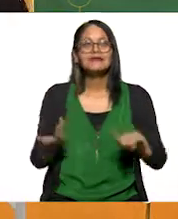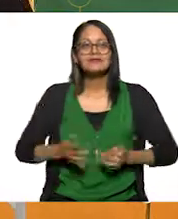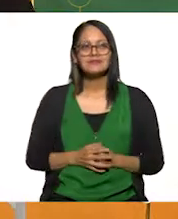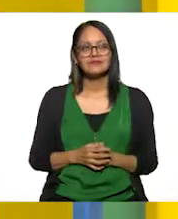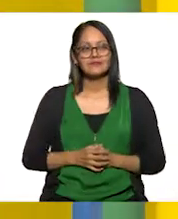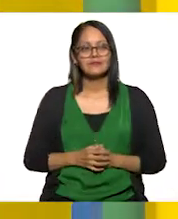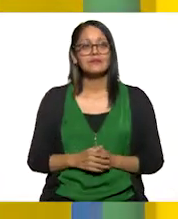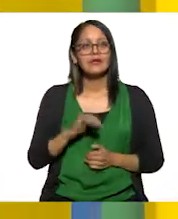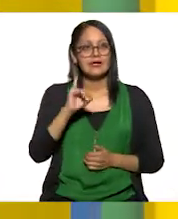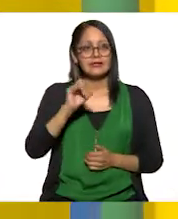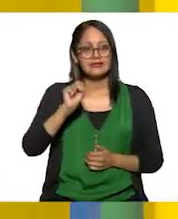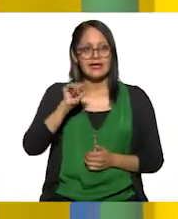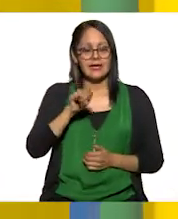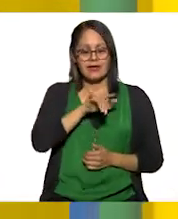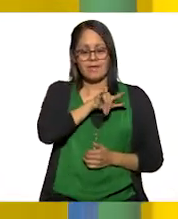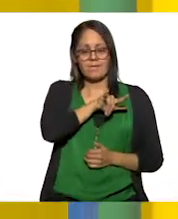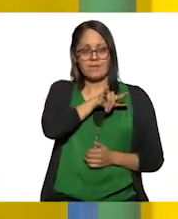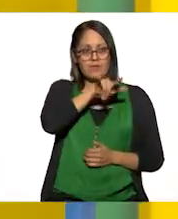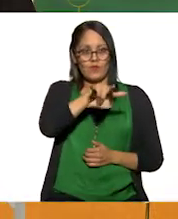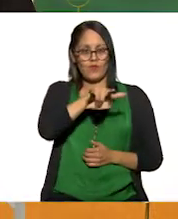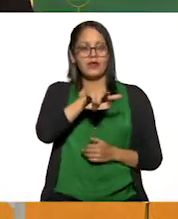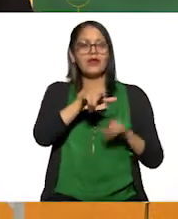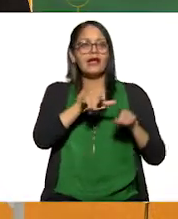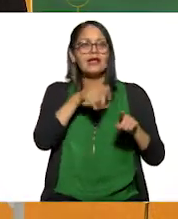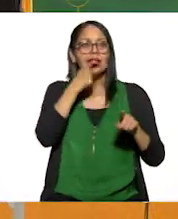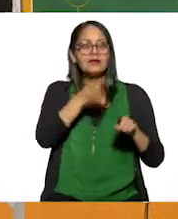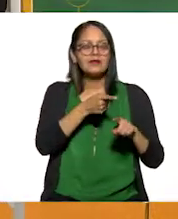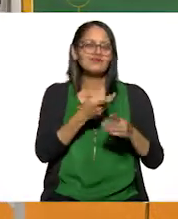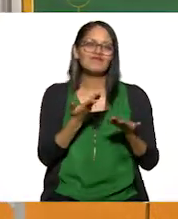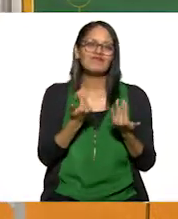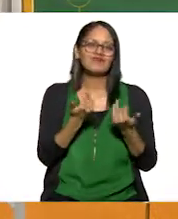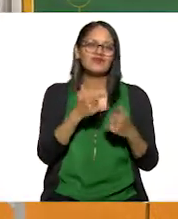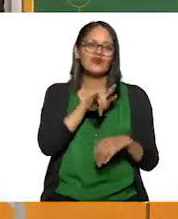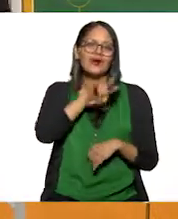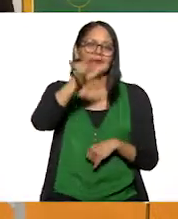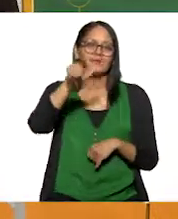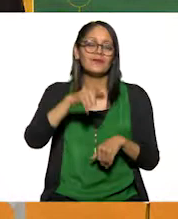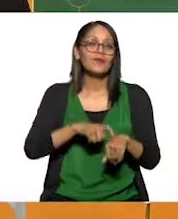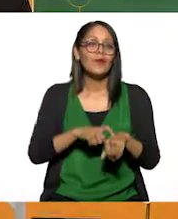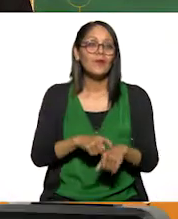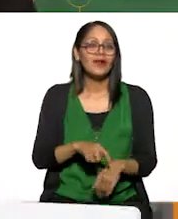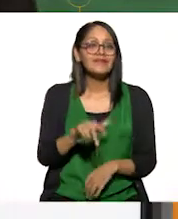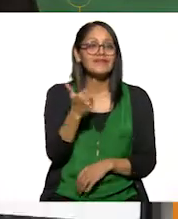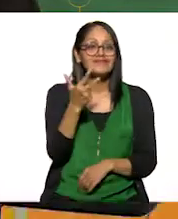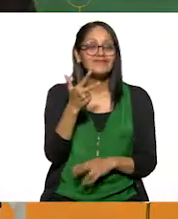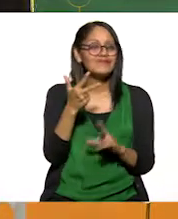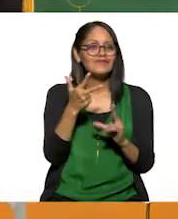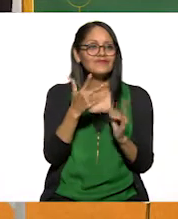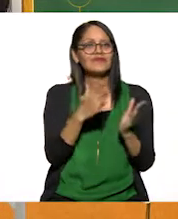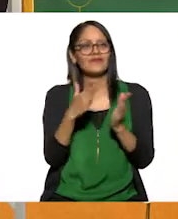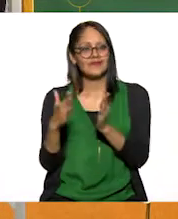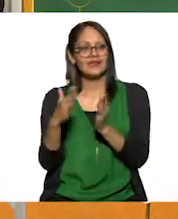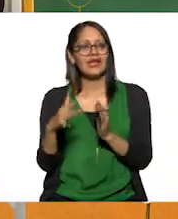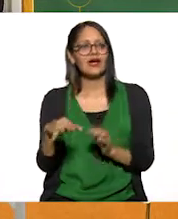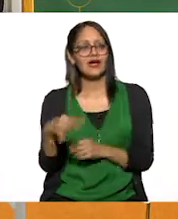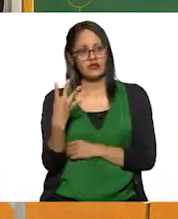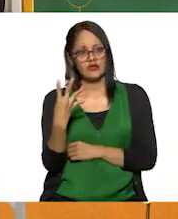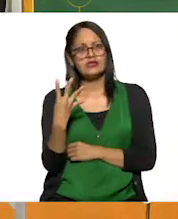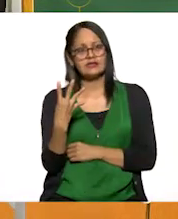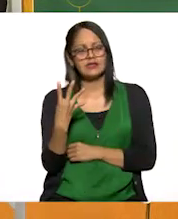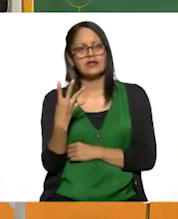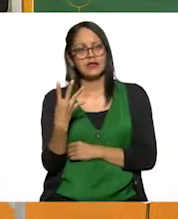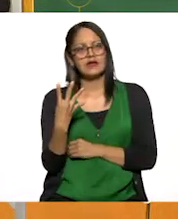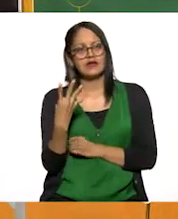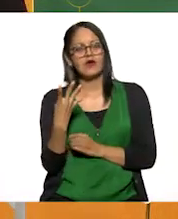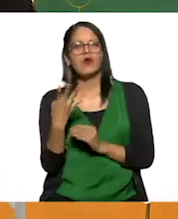pasó? Isaira, cuando llegó al aeropuerto, le dijeron que no tenían vuelos para las 13 horas. Que tenían para las 14 horas